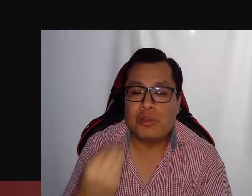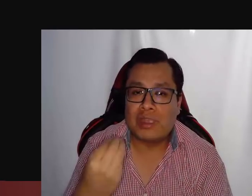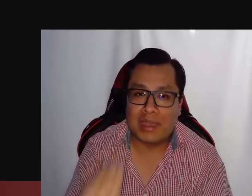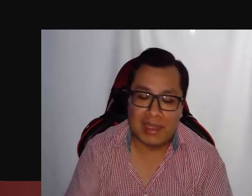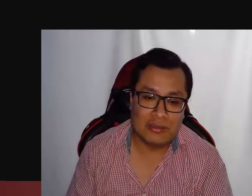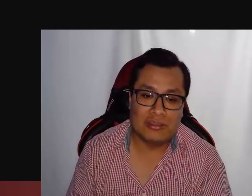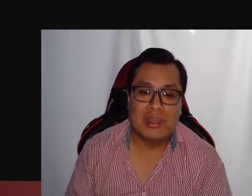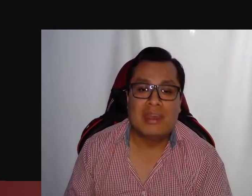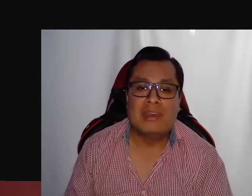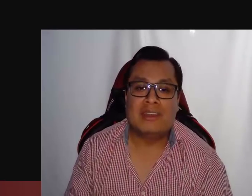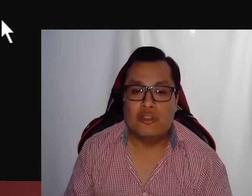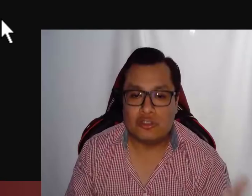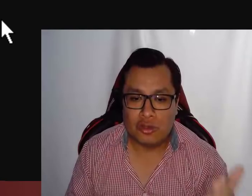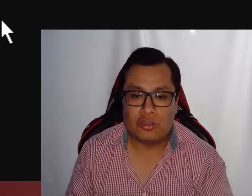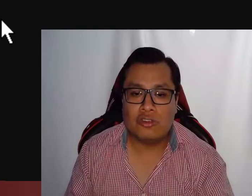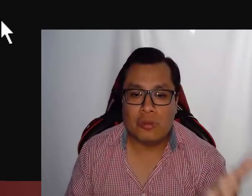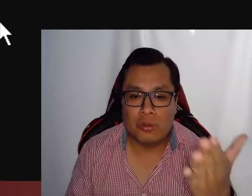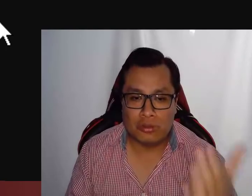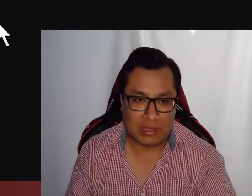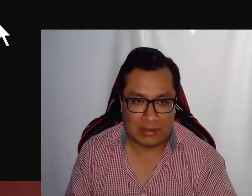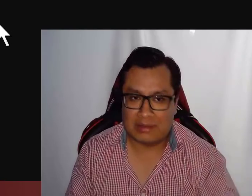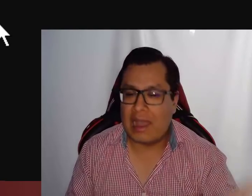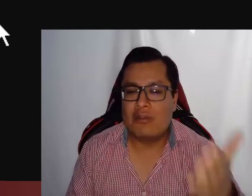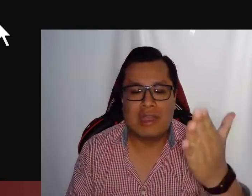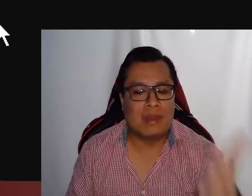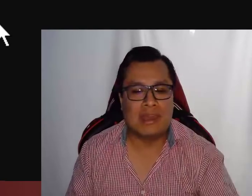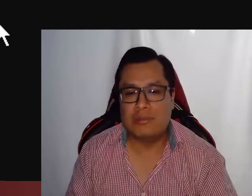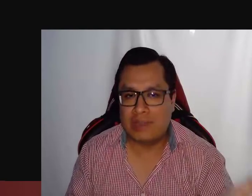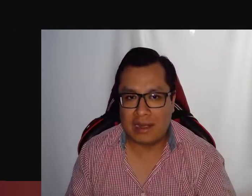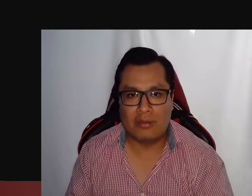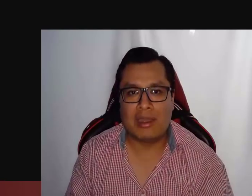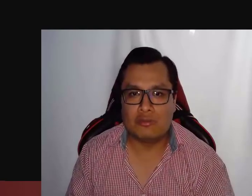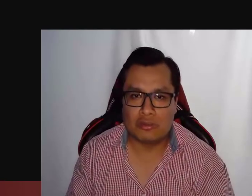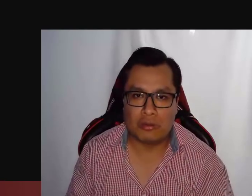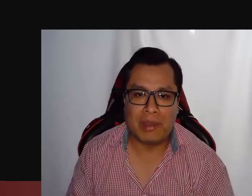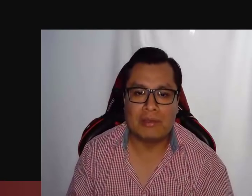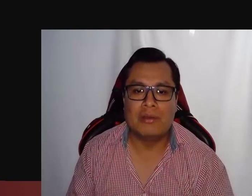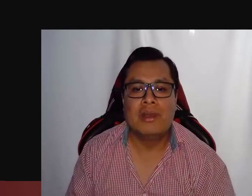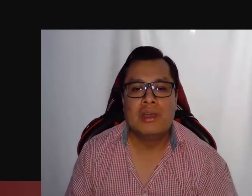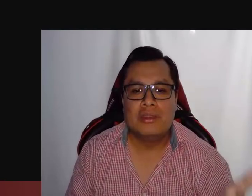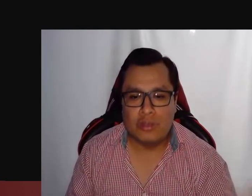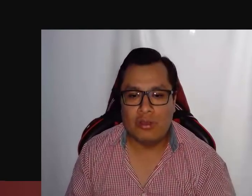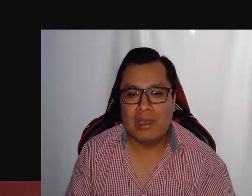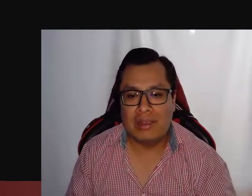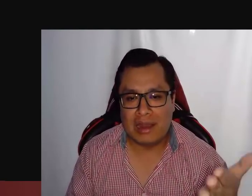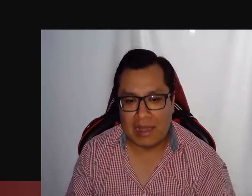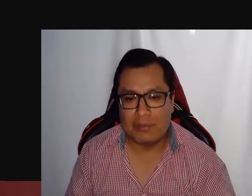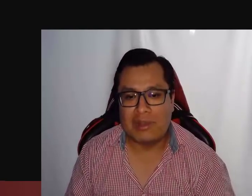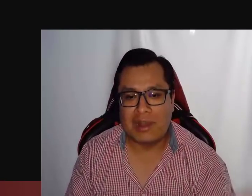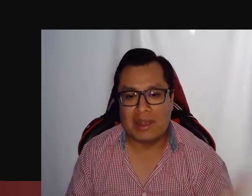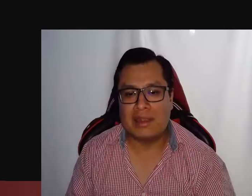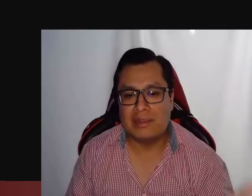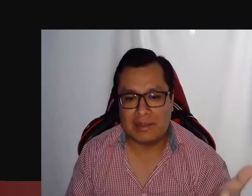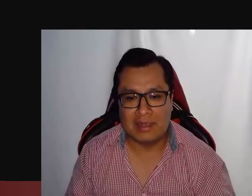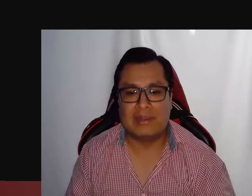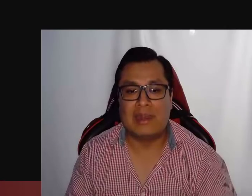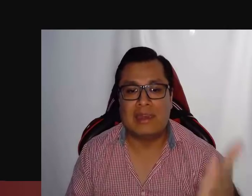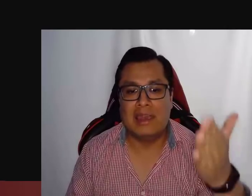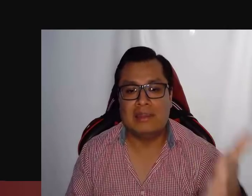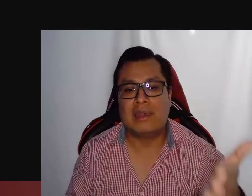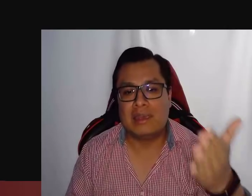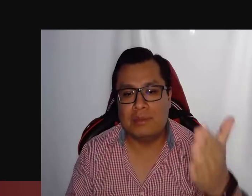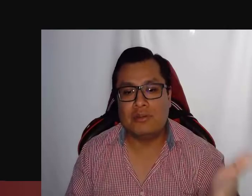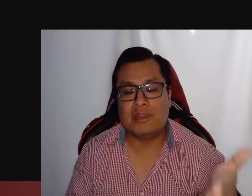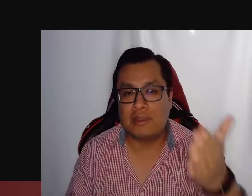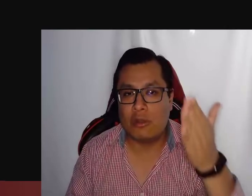debemos protegernos. Si nosotros como docentes, aunque vayamos a recoger nuestro pago, no generamos la sana distancia